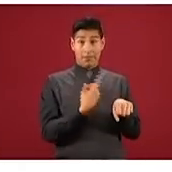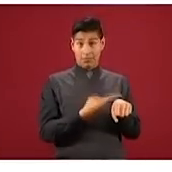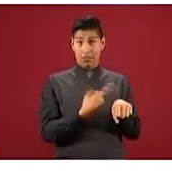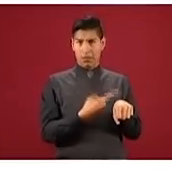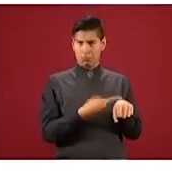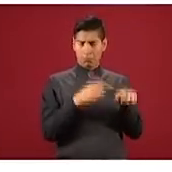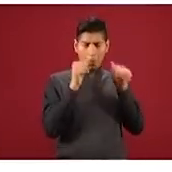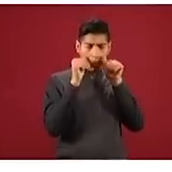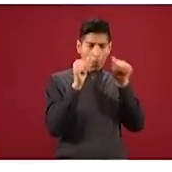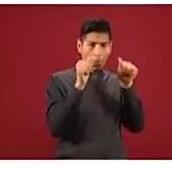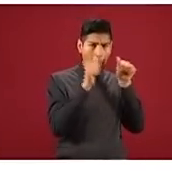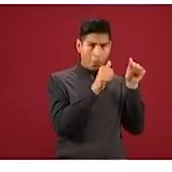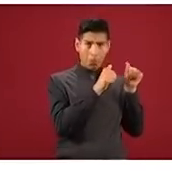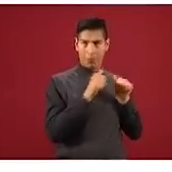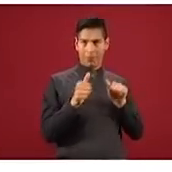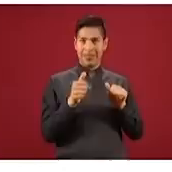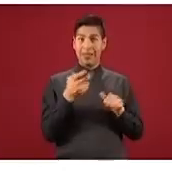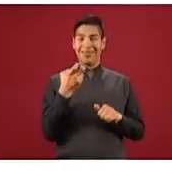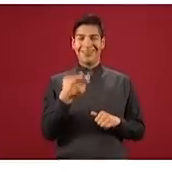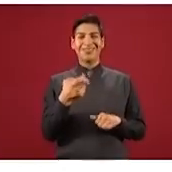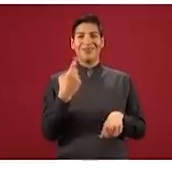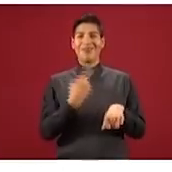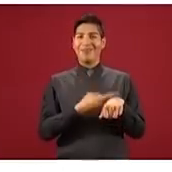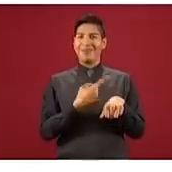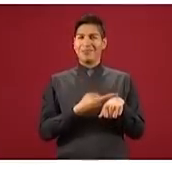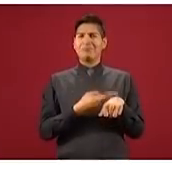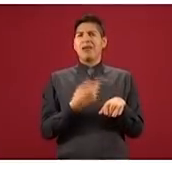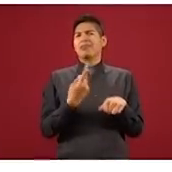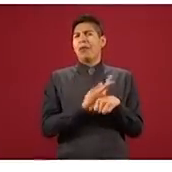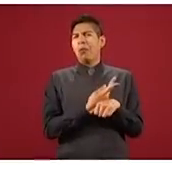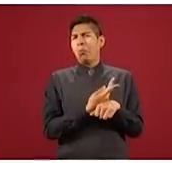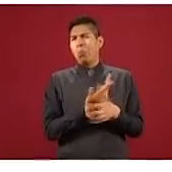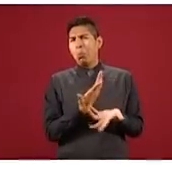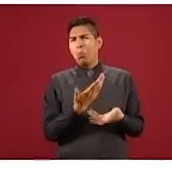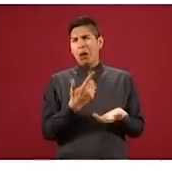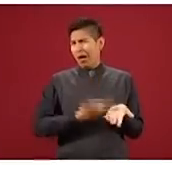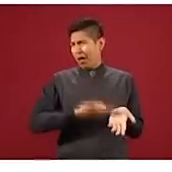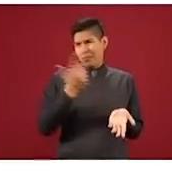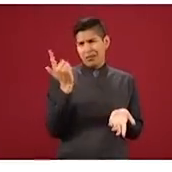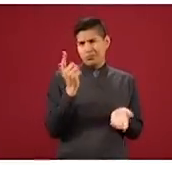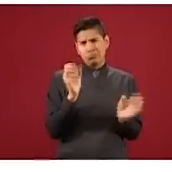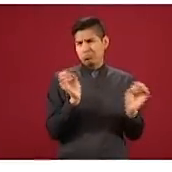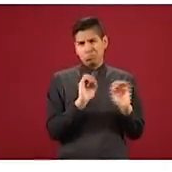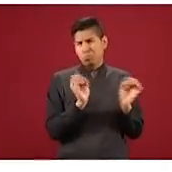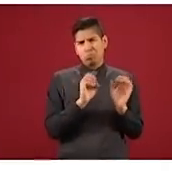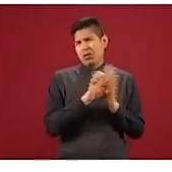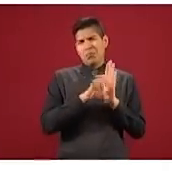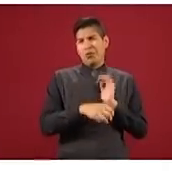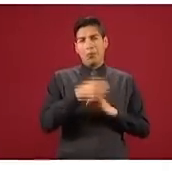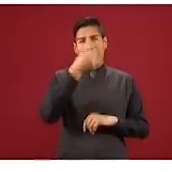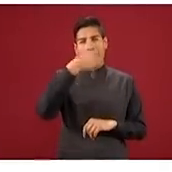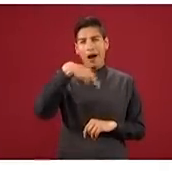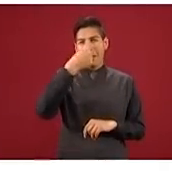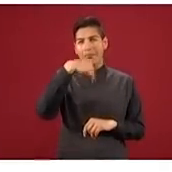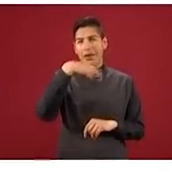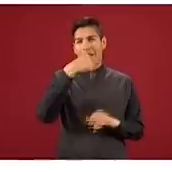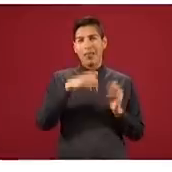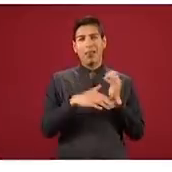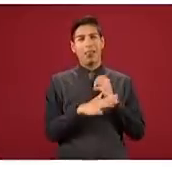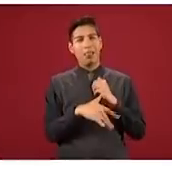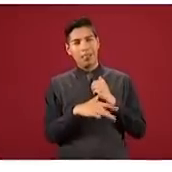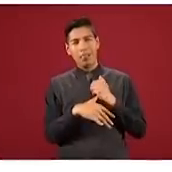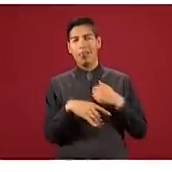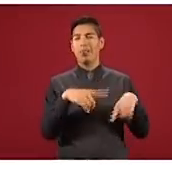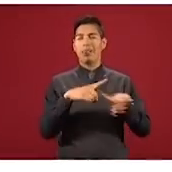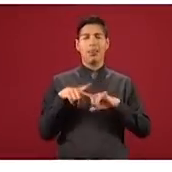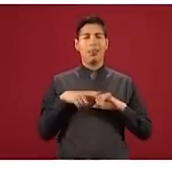la gran mayoría de las enfermedades son enfermedades no complicadas, un catarro, una diarrea, un